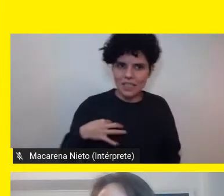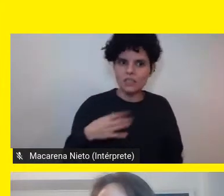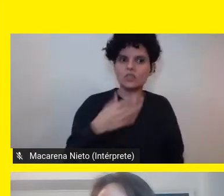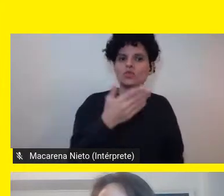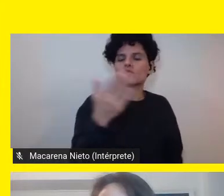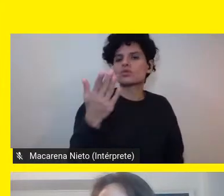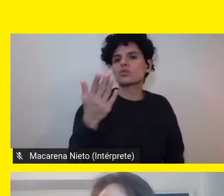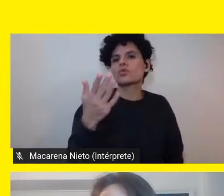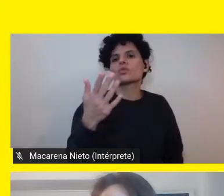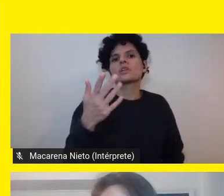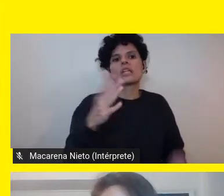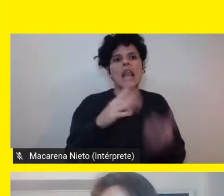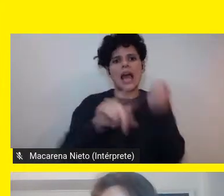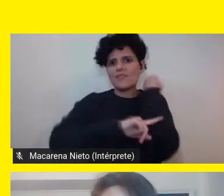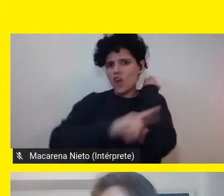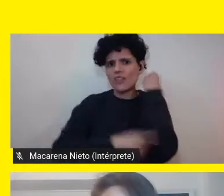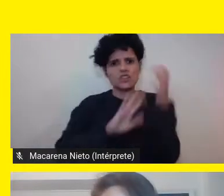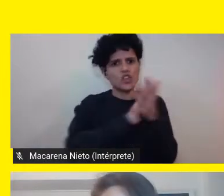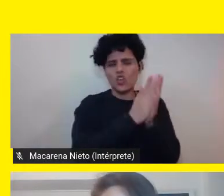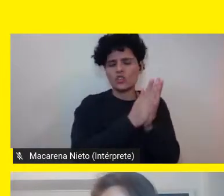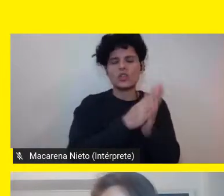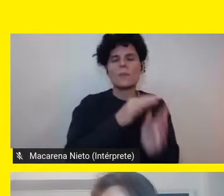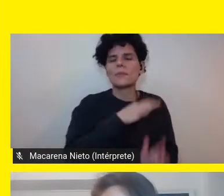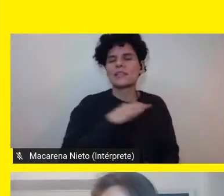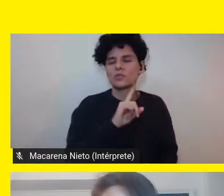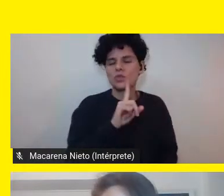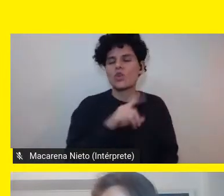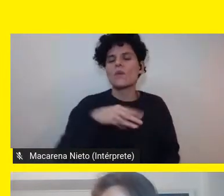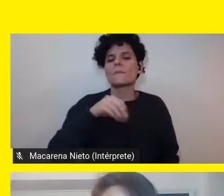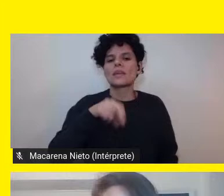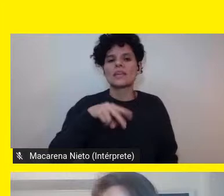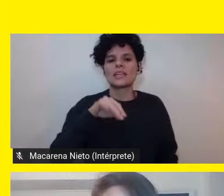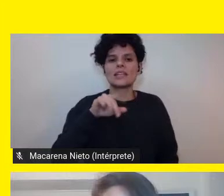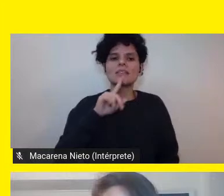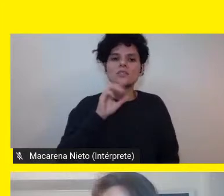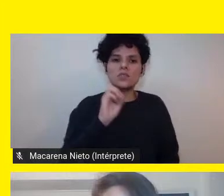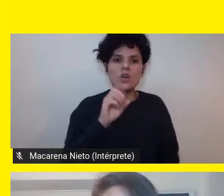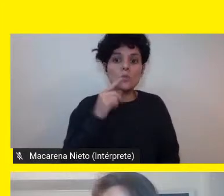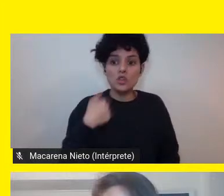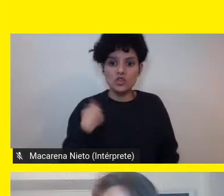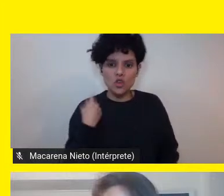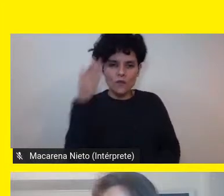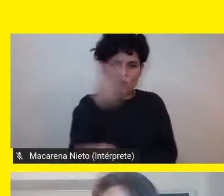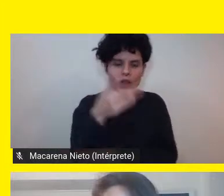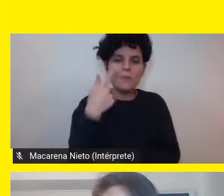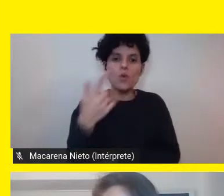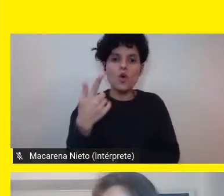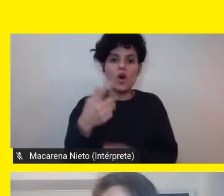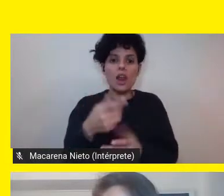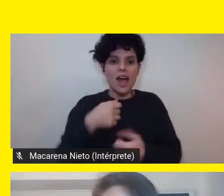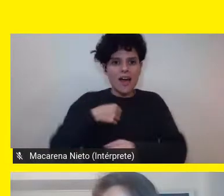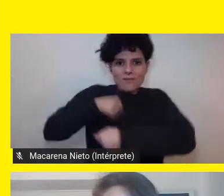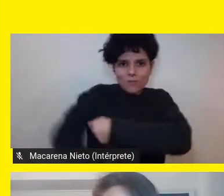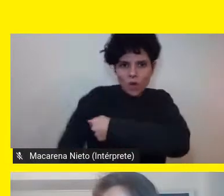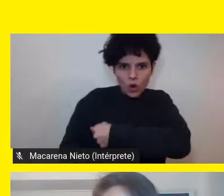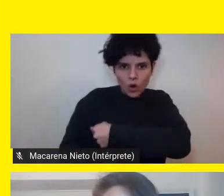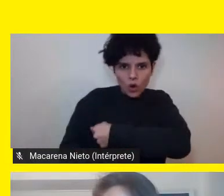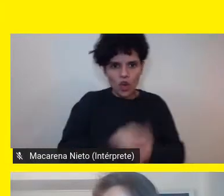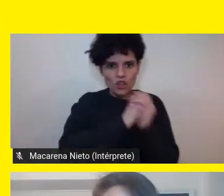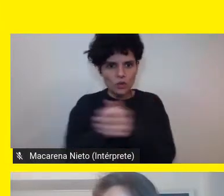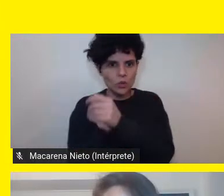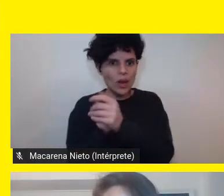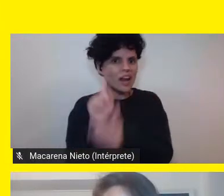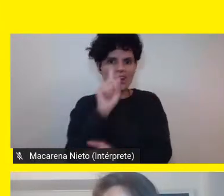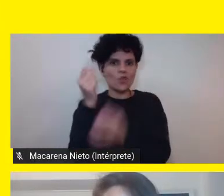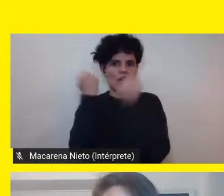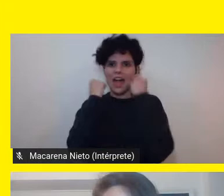tienen claro que esta vez que voy por aborto forzado en tortura, tampoco va a ganar. O